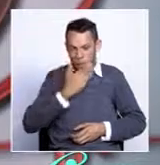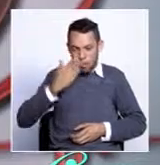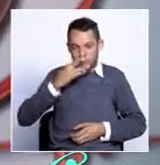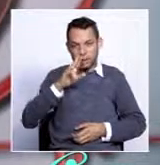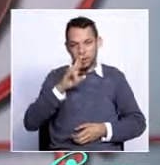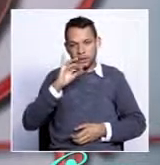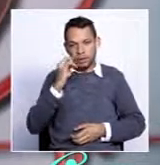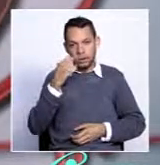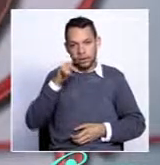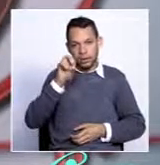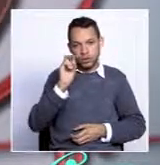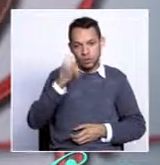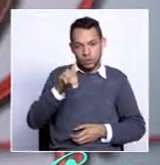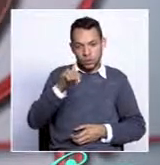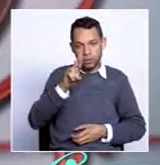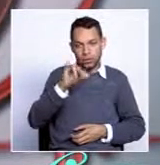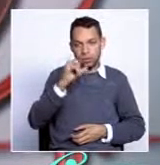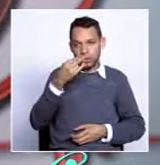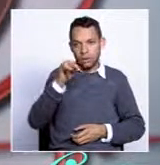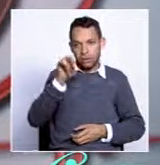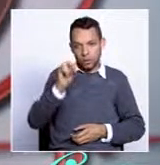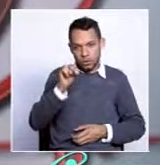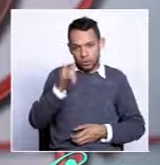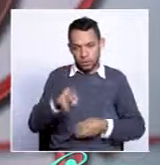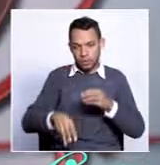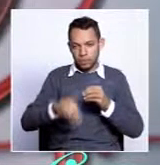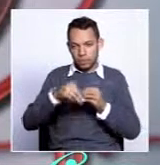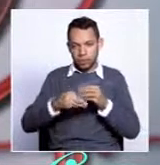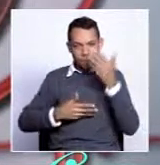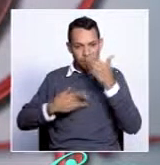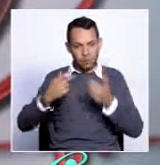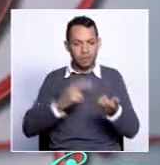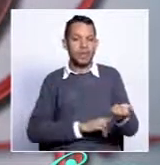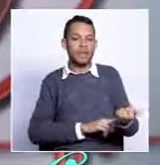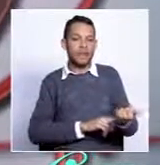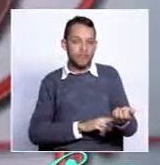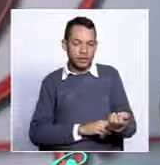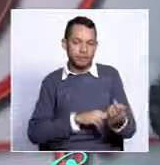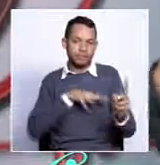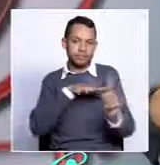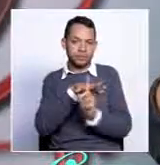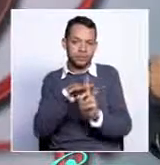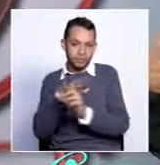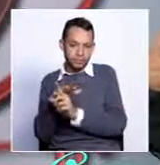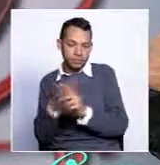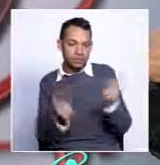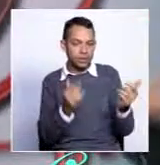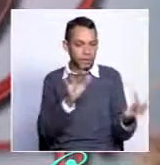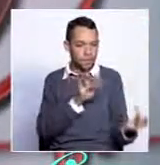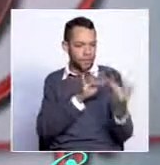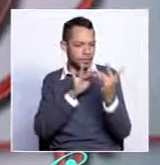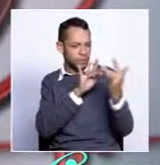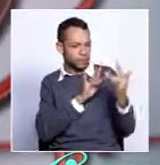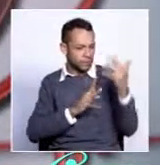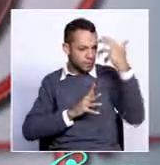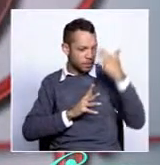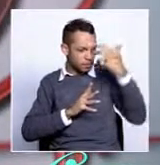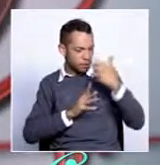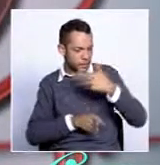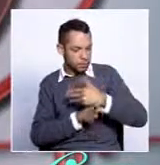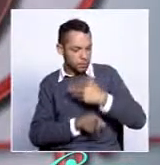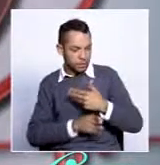y en la de los problemas metabólicos de diabetes hay un concepto y eso se ha estudiado mucho